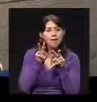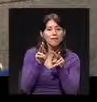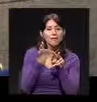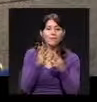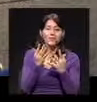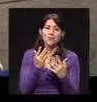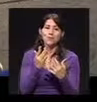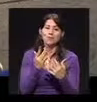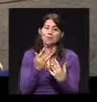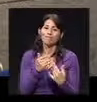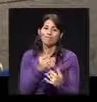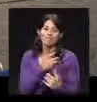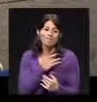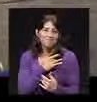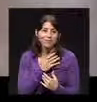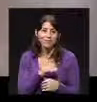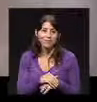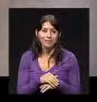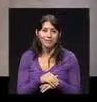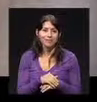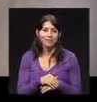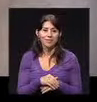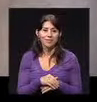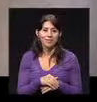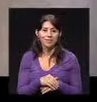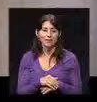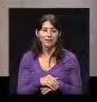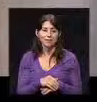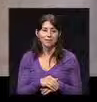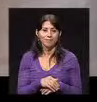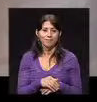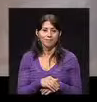una mirada arrebatadora, ¿eh, Antonio?